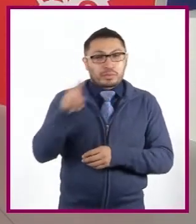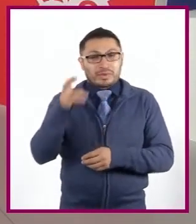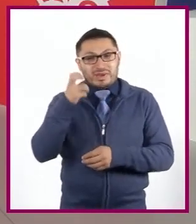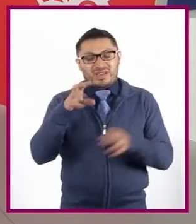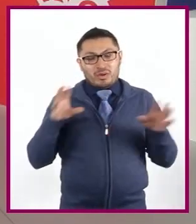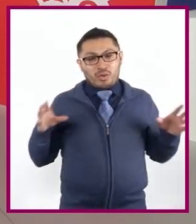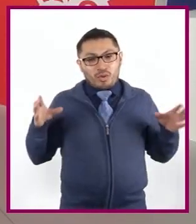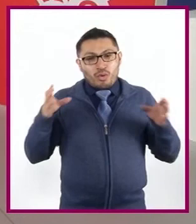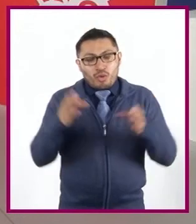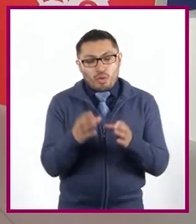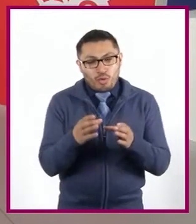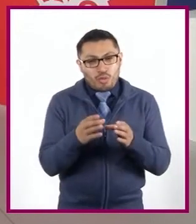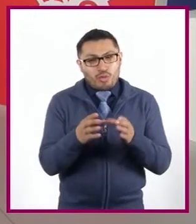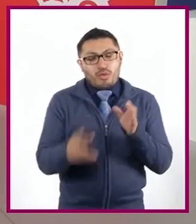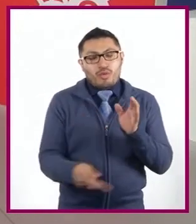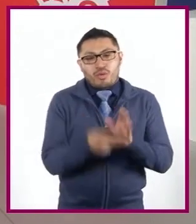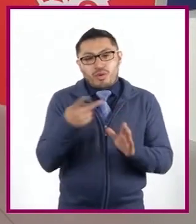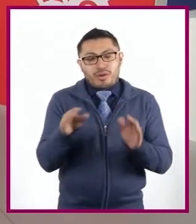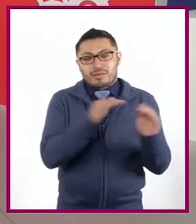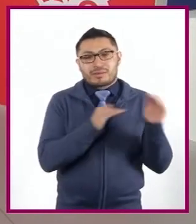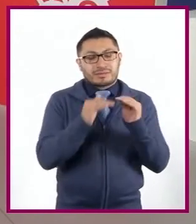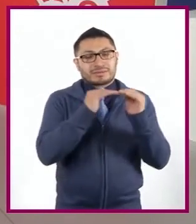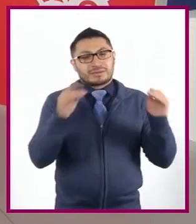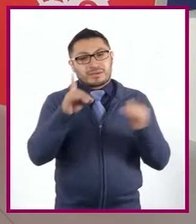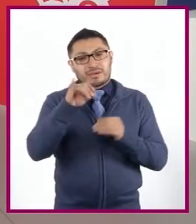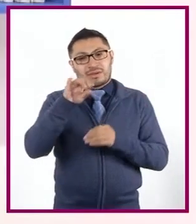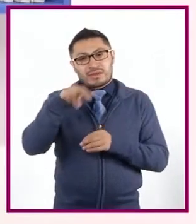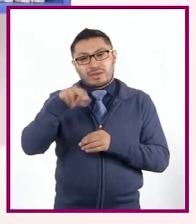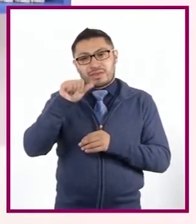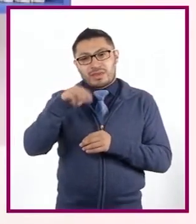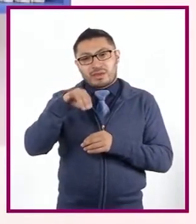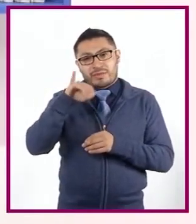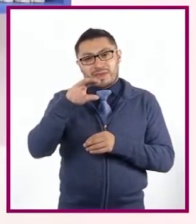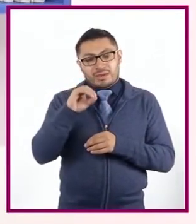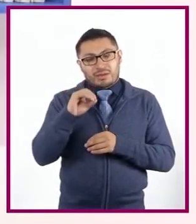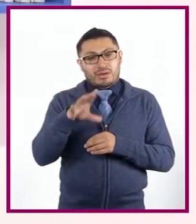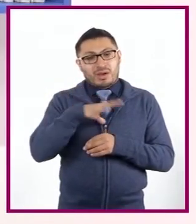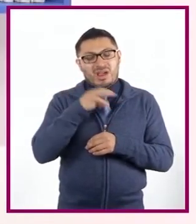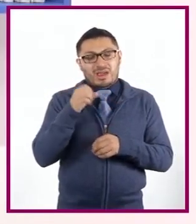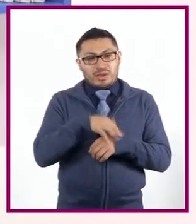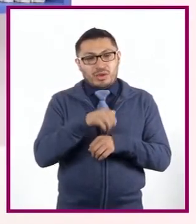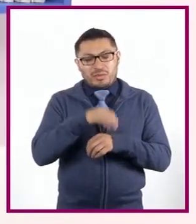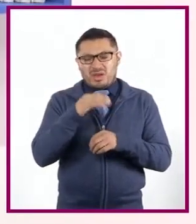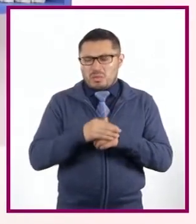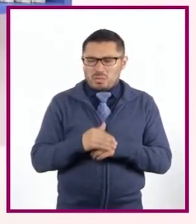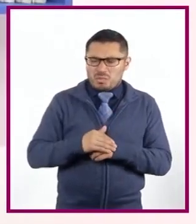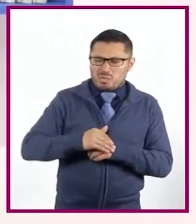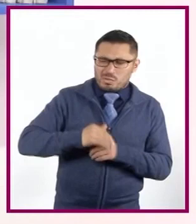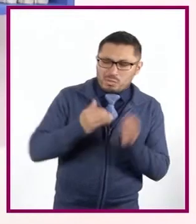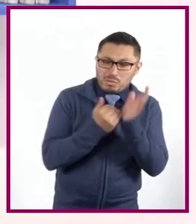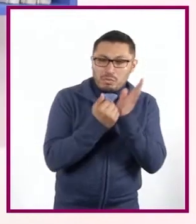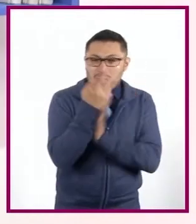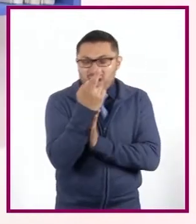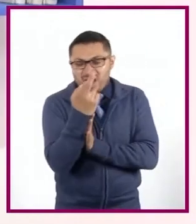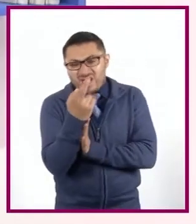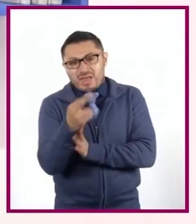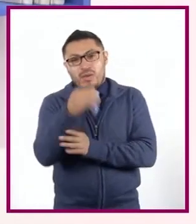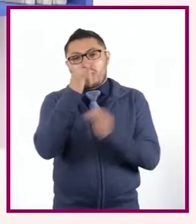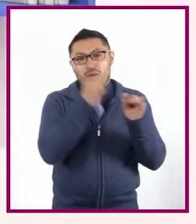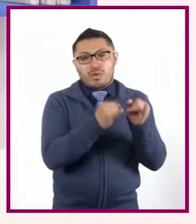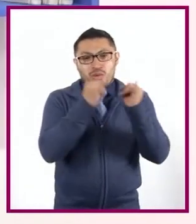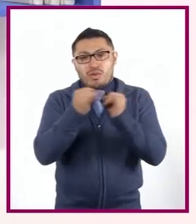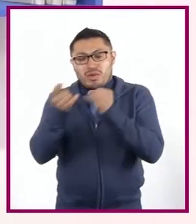se reduzca, contribuyendo al equilibrio dinámico. El número máximo de individuos de una